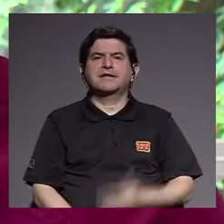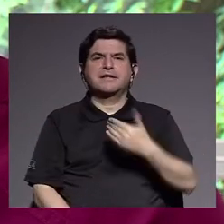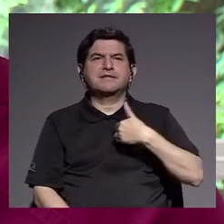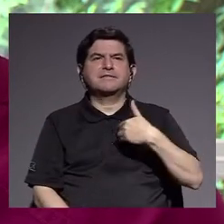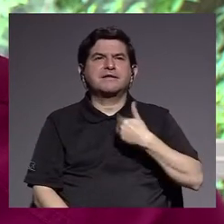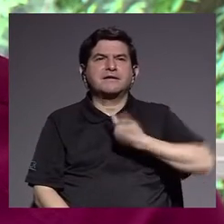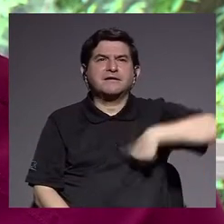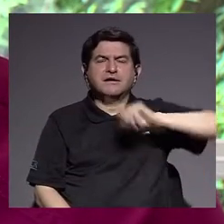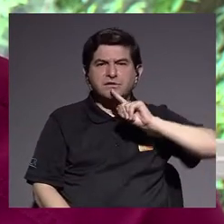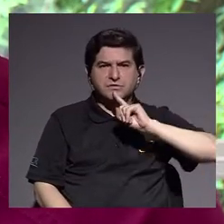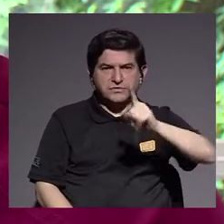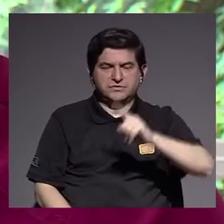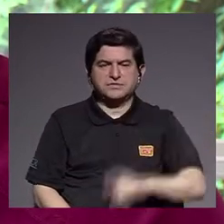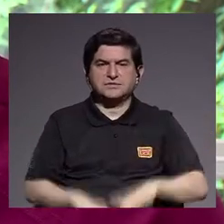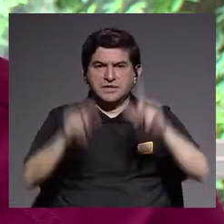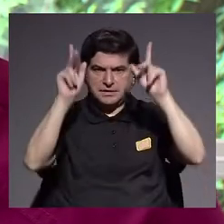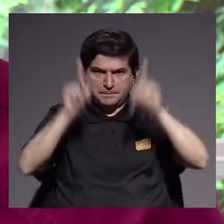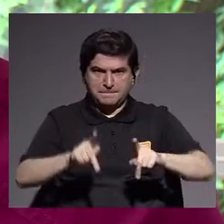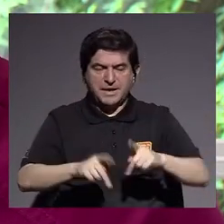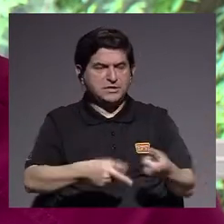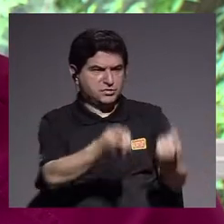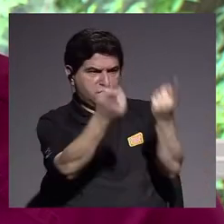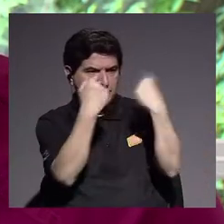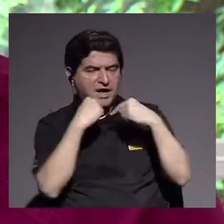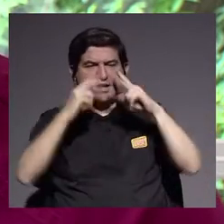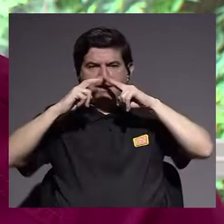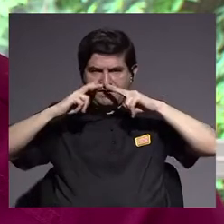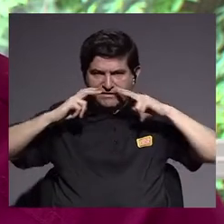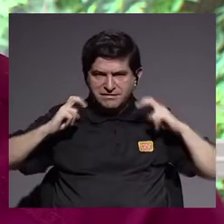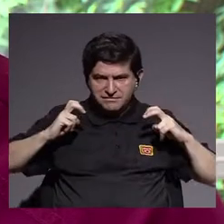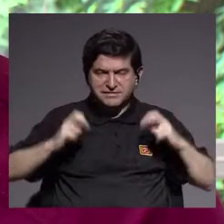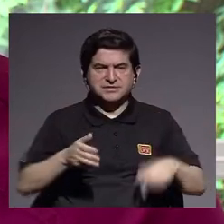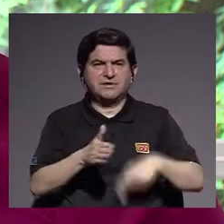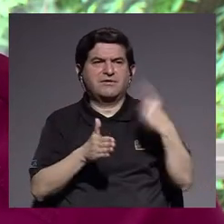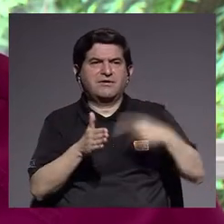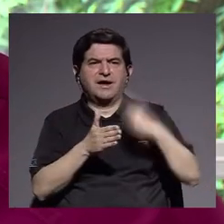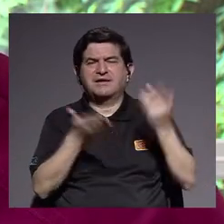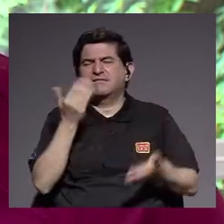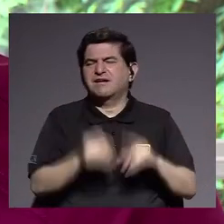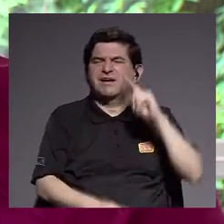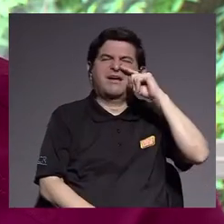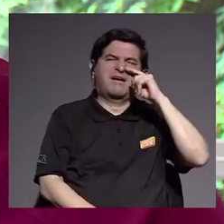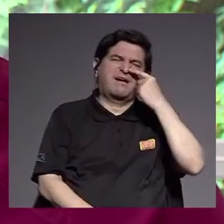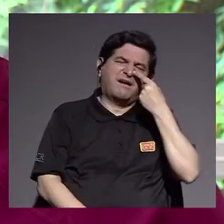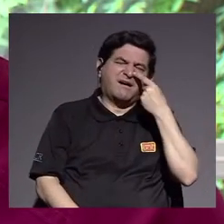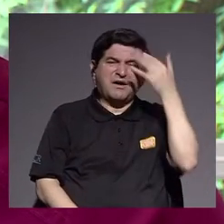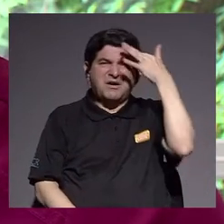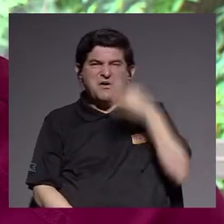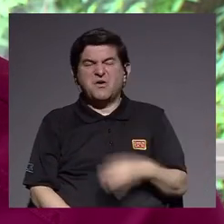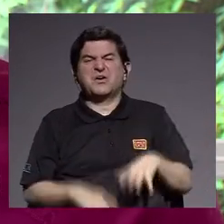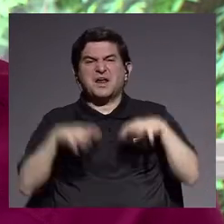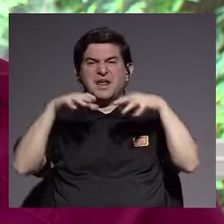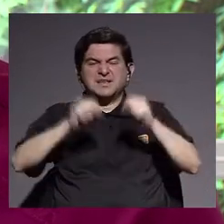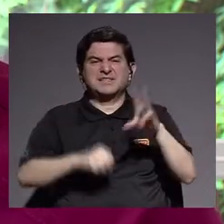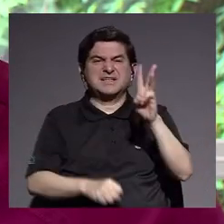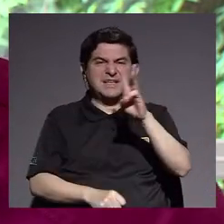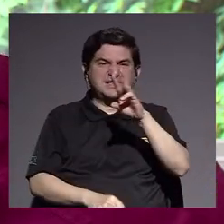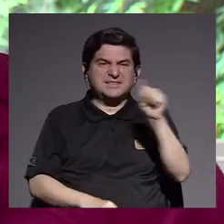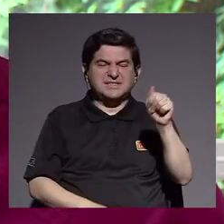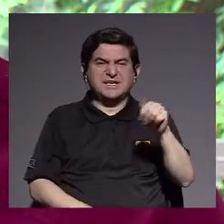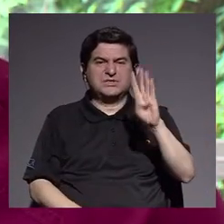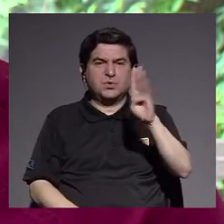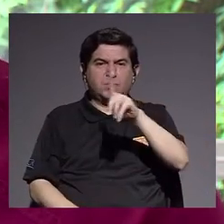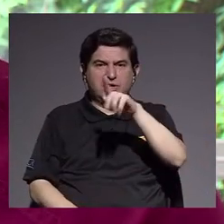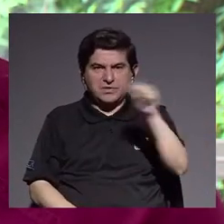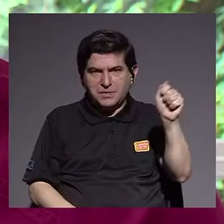siempre hay que tener nosotros siempre insistimos en que el paciente tiene que estar viniendo a su provisión aunque a veces le dé pereza a veces cree que la cita de cada